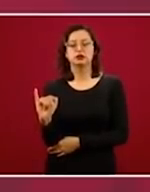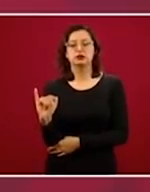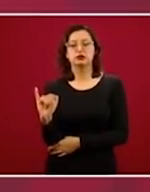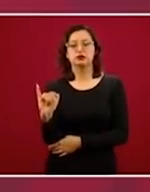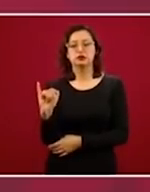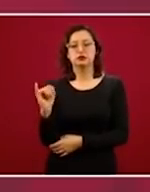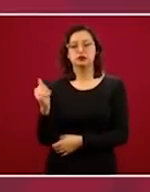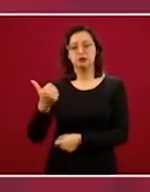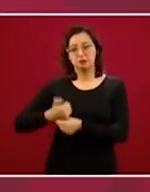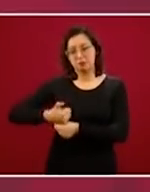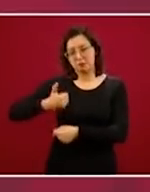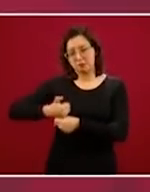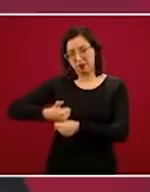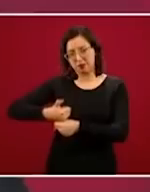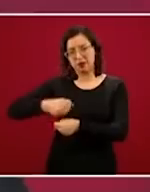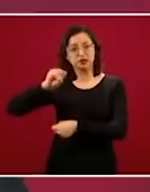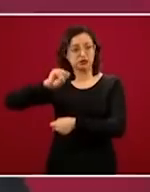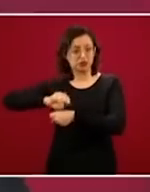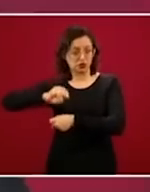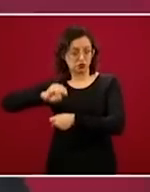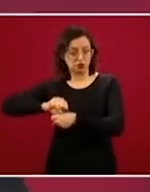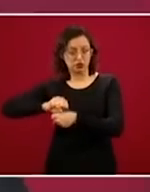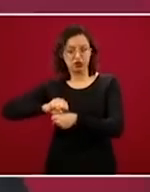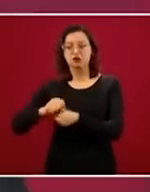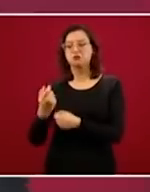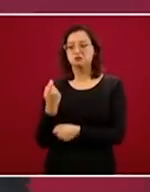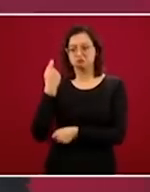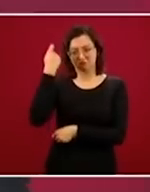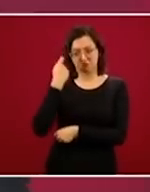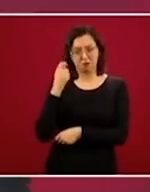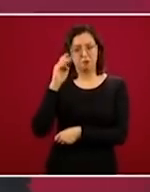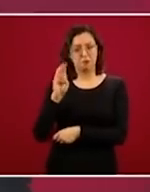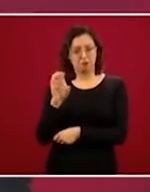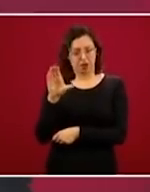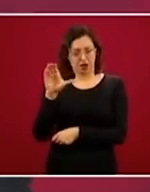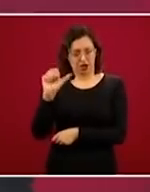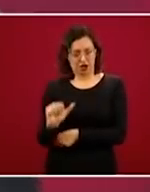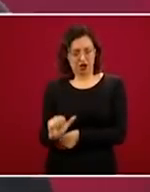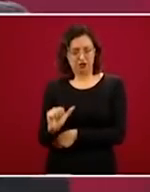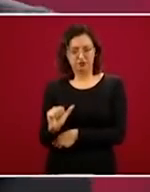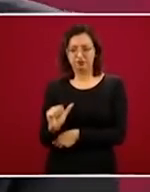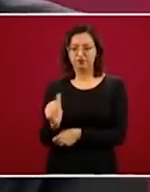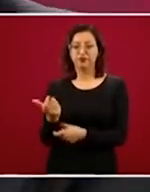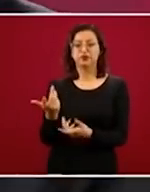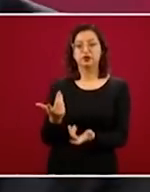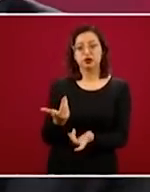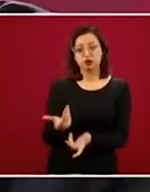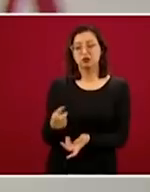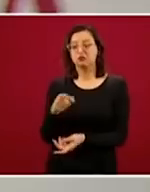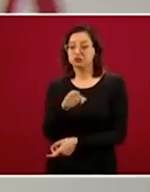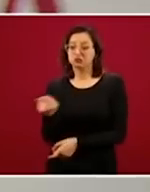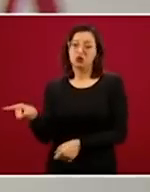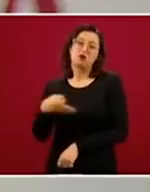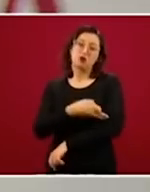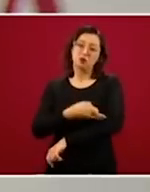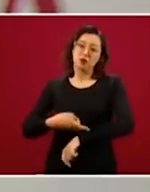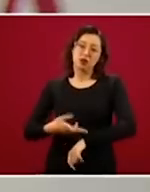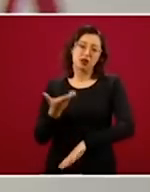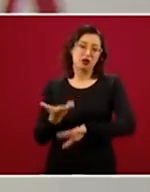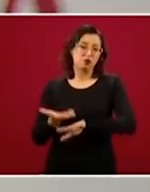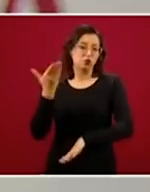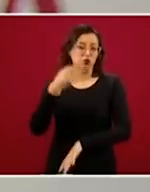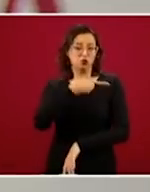si están en primaria si están en secundaria tienen una beca los estudiantes de familias pobres